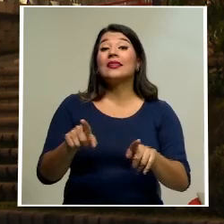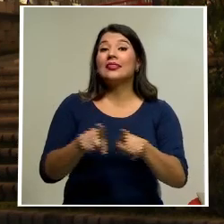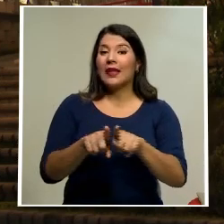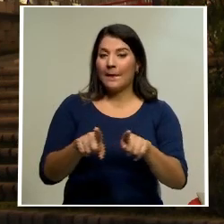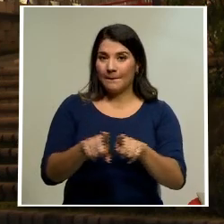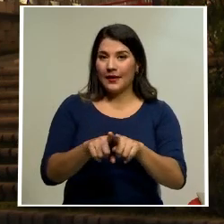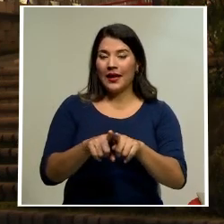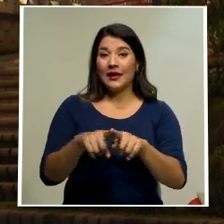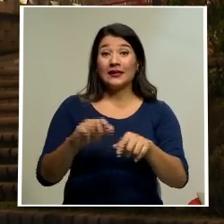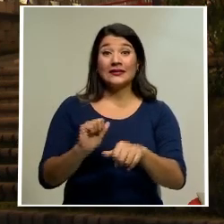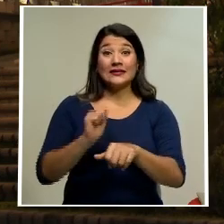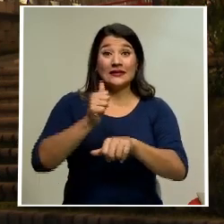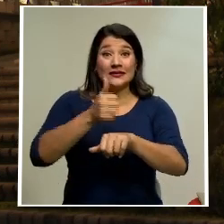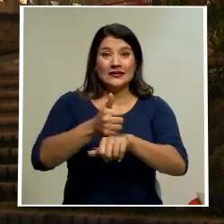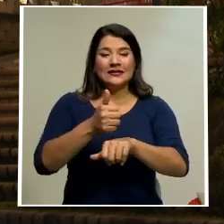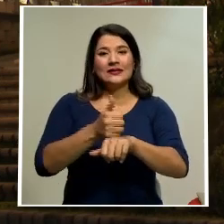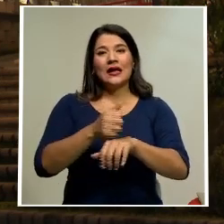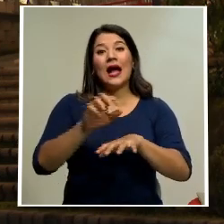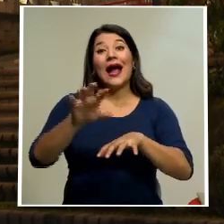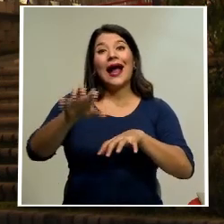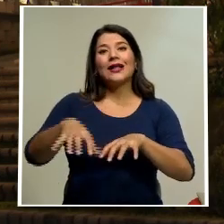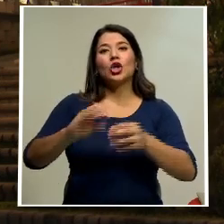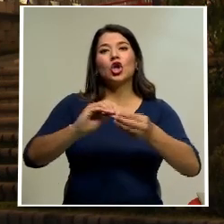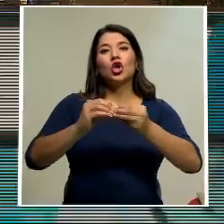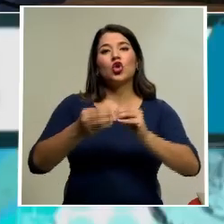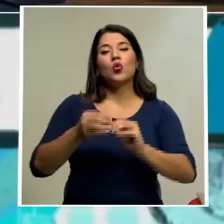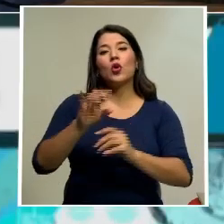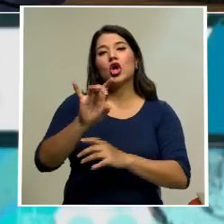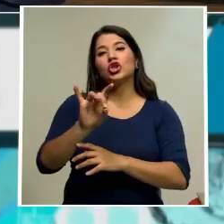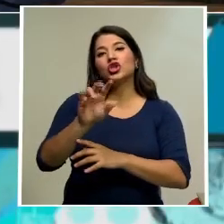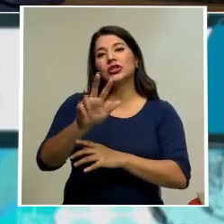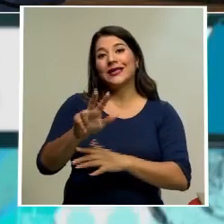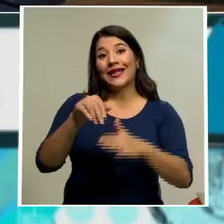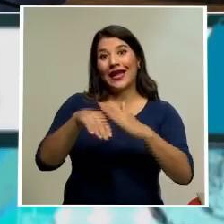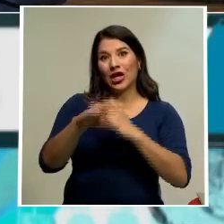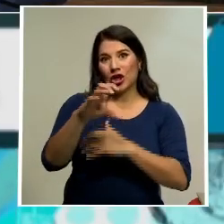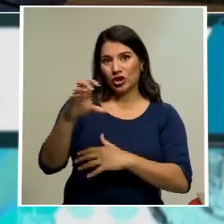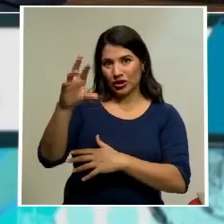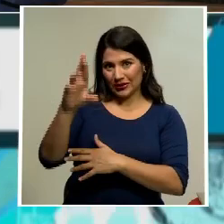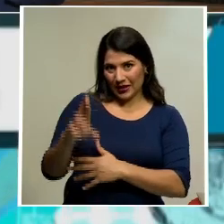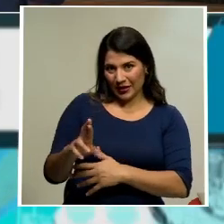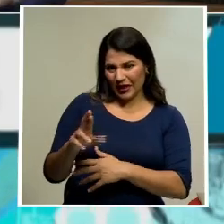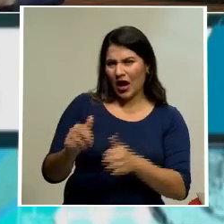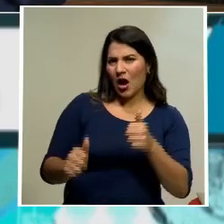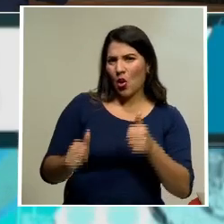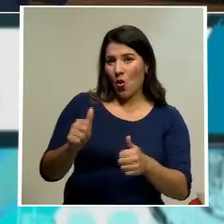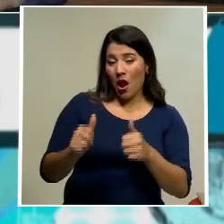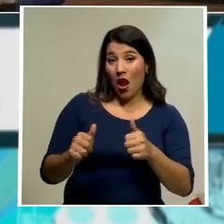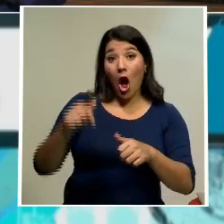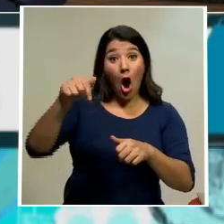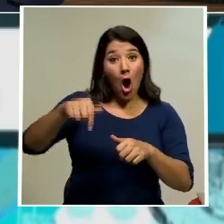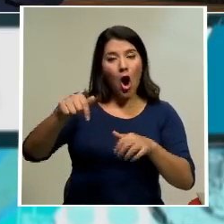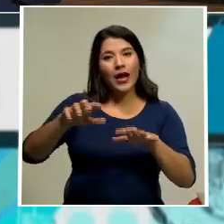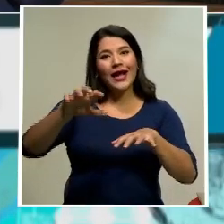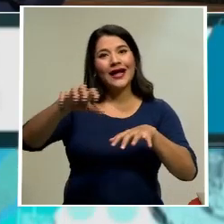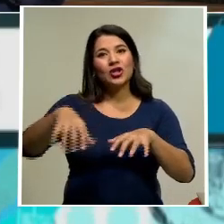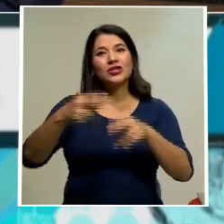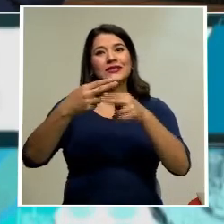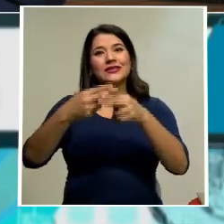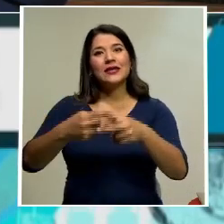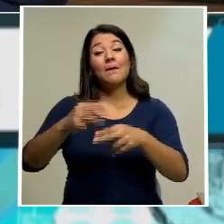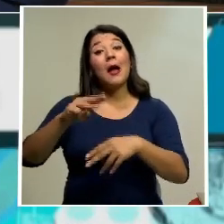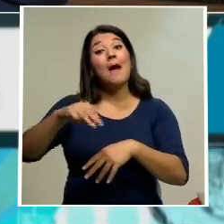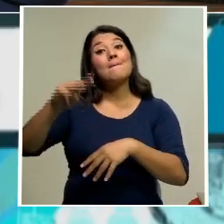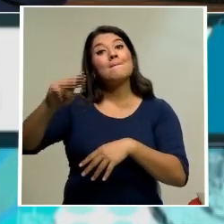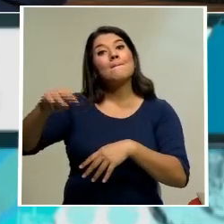o nació finalmente el cantón número 83 de nuestro país. Hablamos de hoy el cantón de